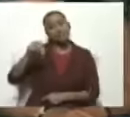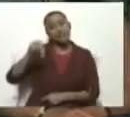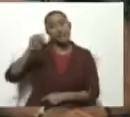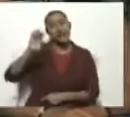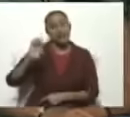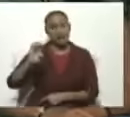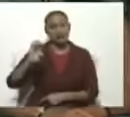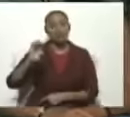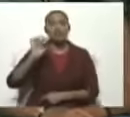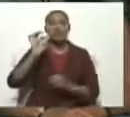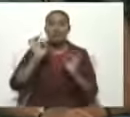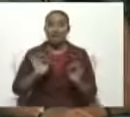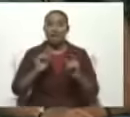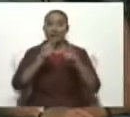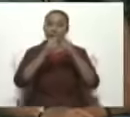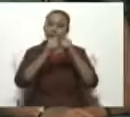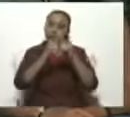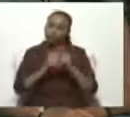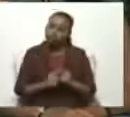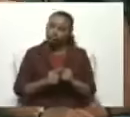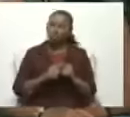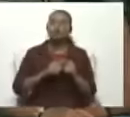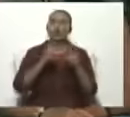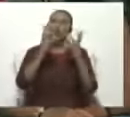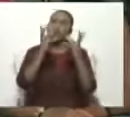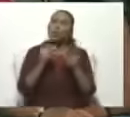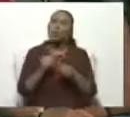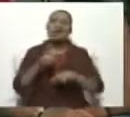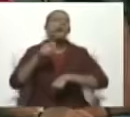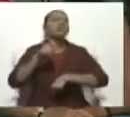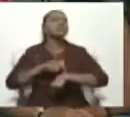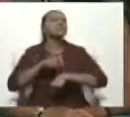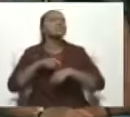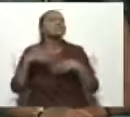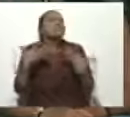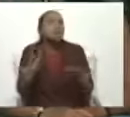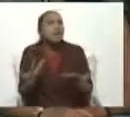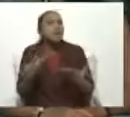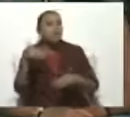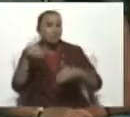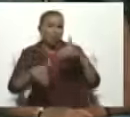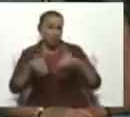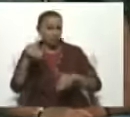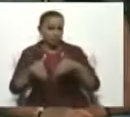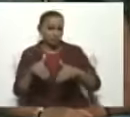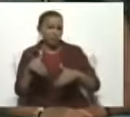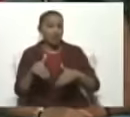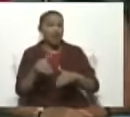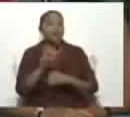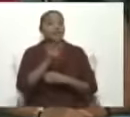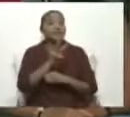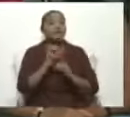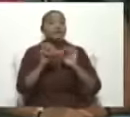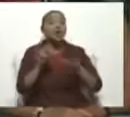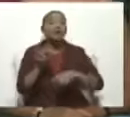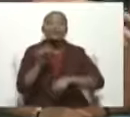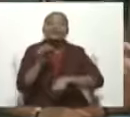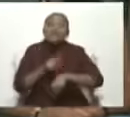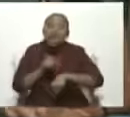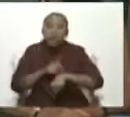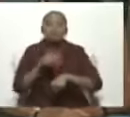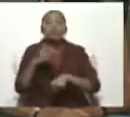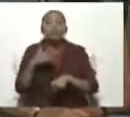Se determinaron las estadísticas en torno a lo que será el tiempo para la votación. 38 segundos es el tiempo que el pueblo venezolano